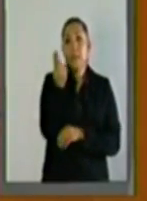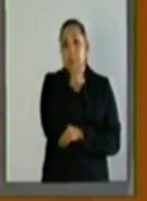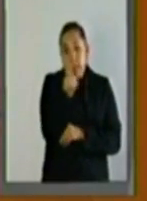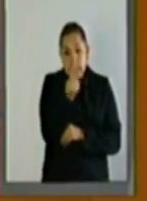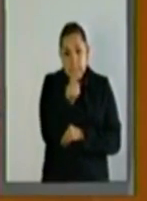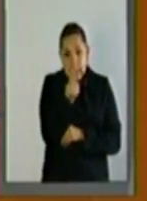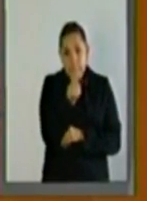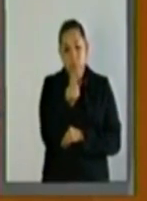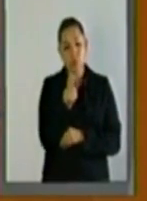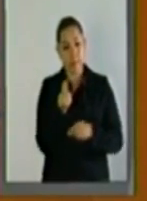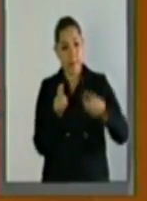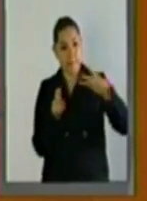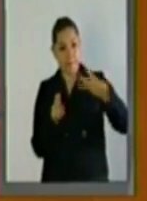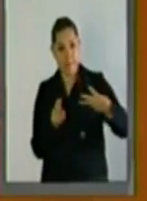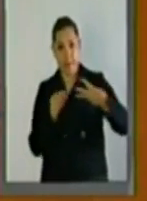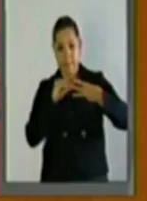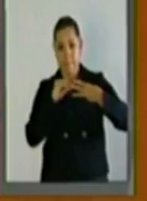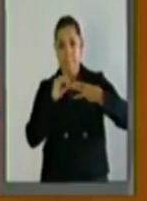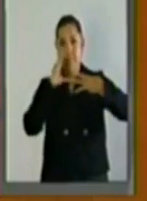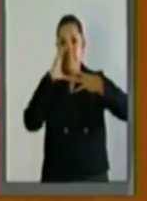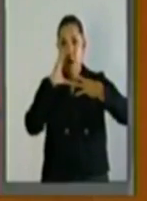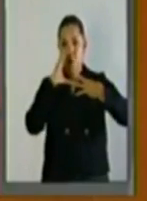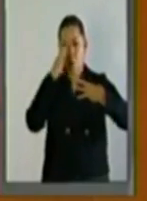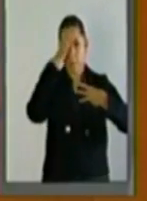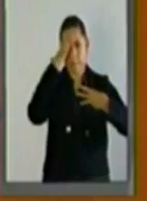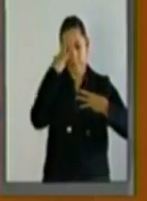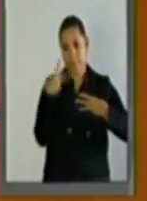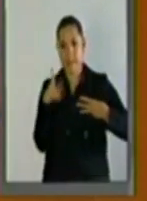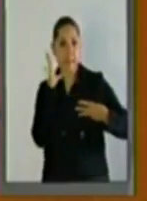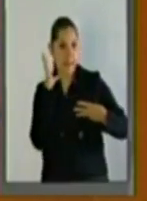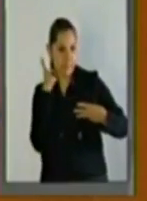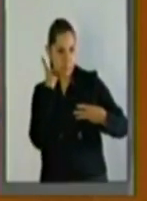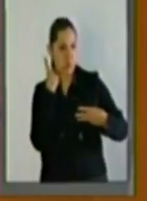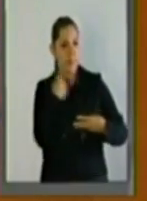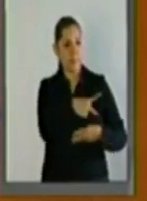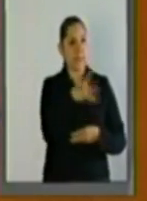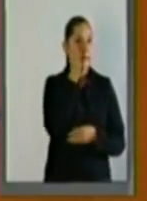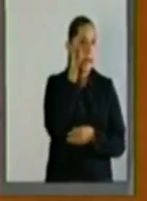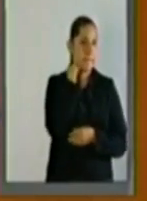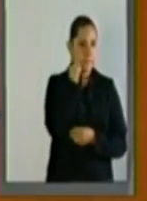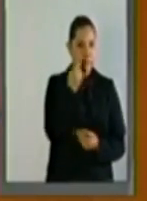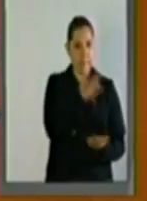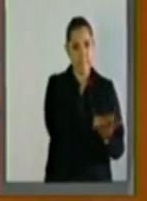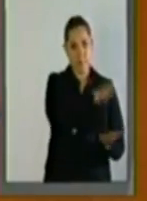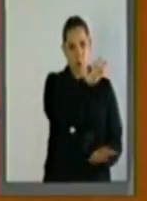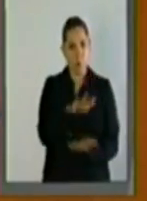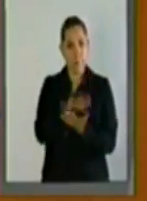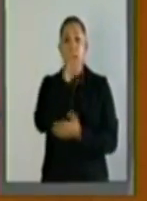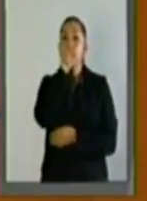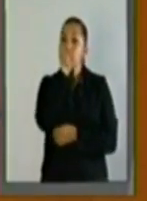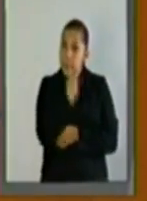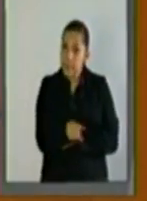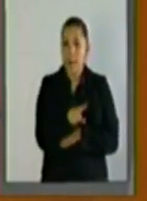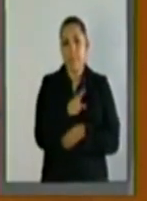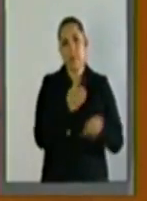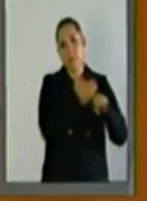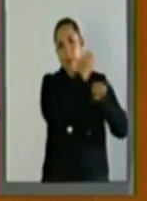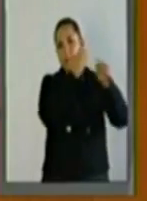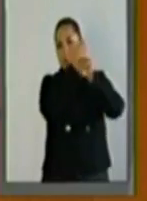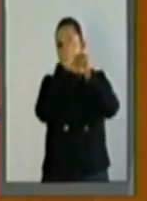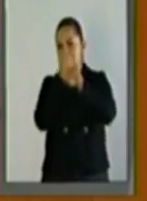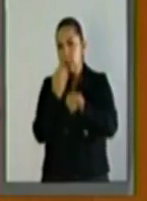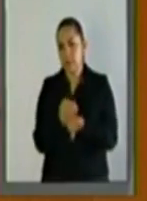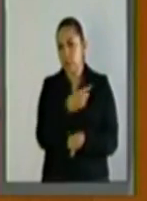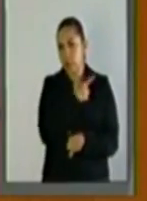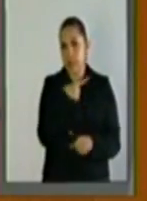partes, tanto de la Cámara de Diputados como del Senado, y la ratificación de las legislaturas locales. Y en el